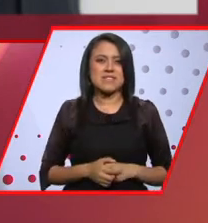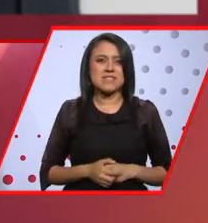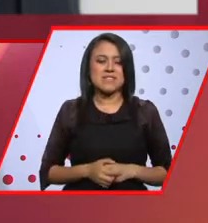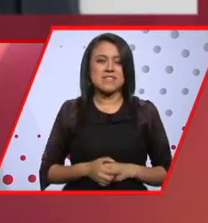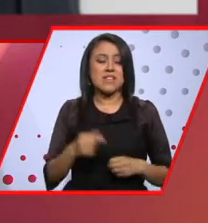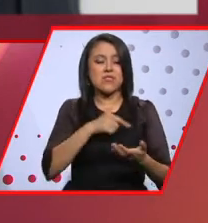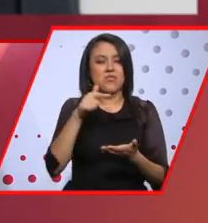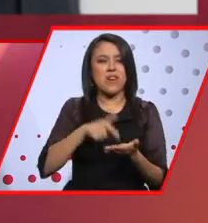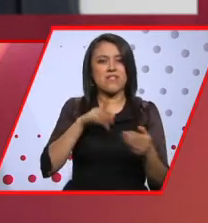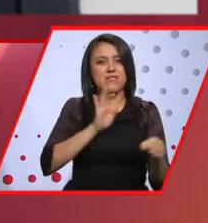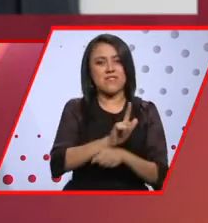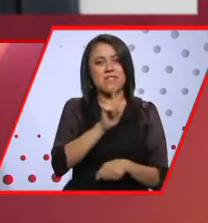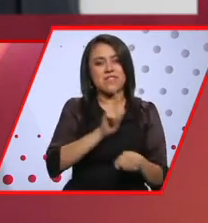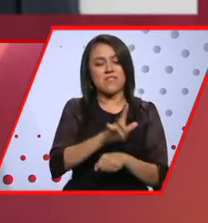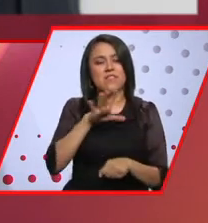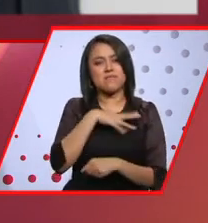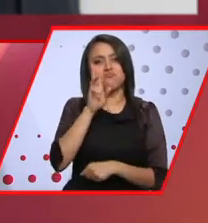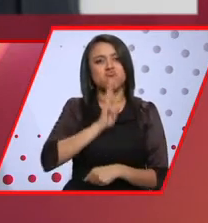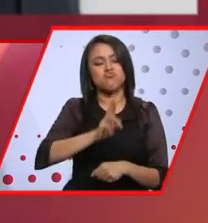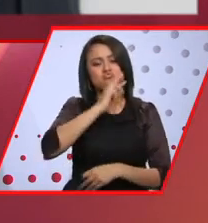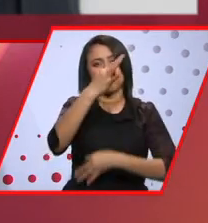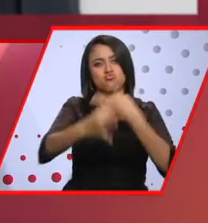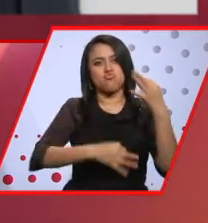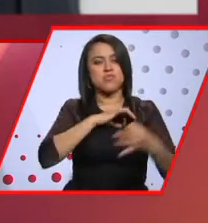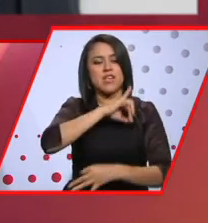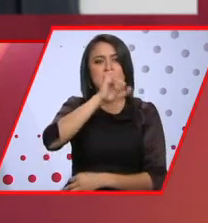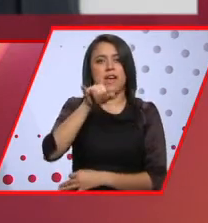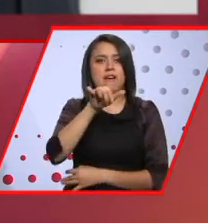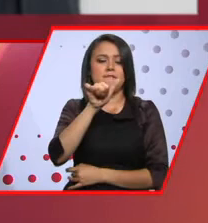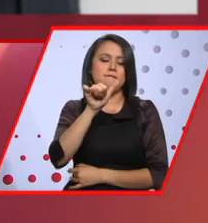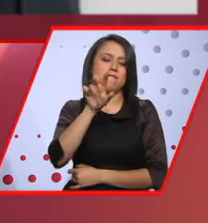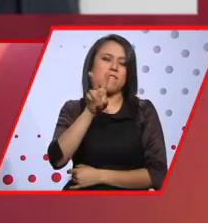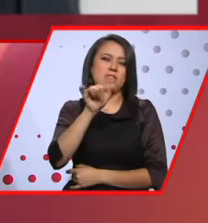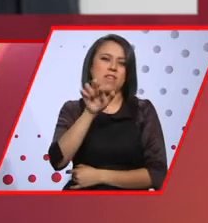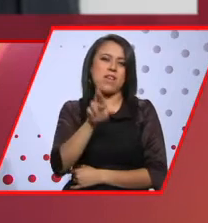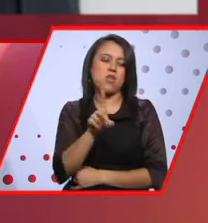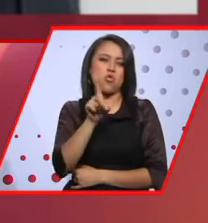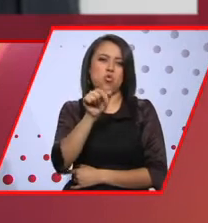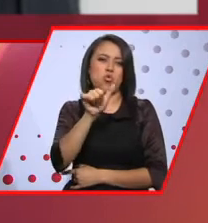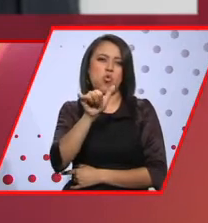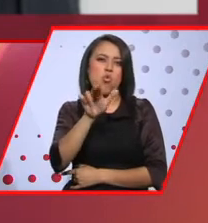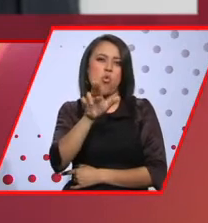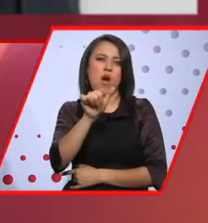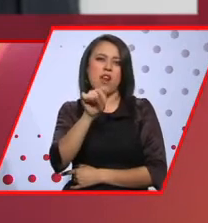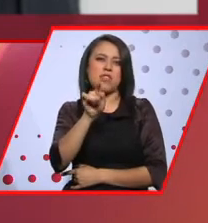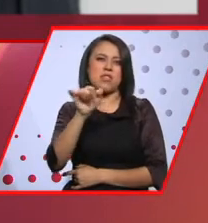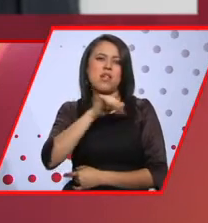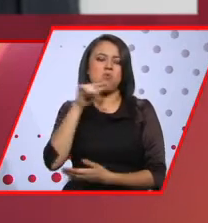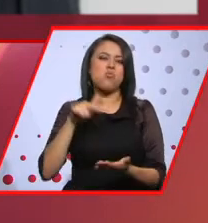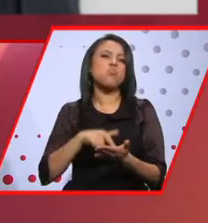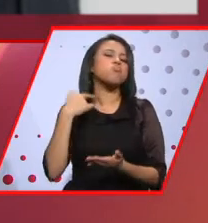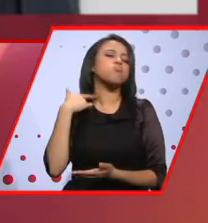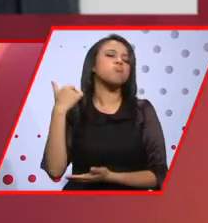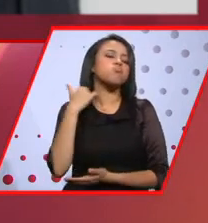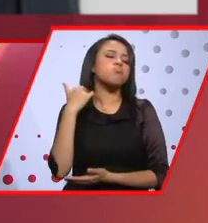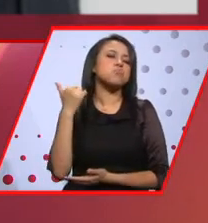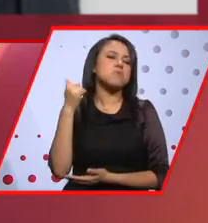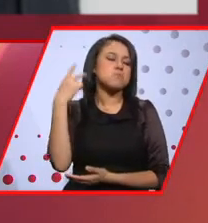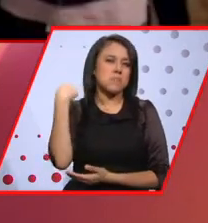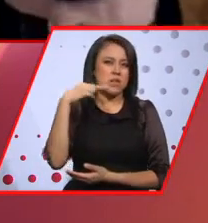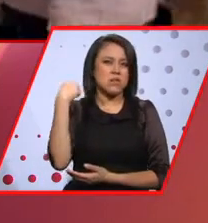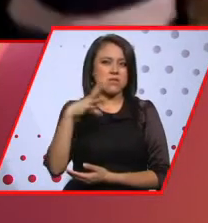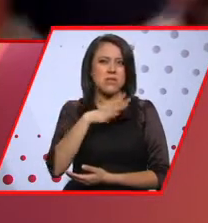en Guatemala, con la noticia de la captura de Javier Duarte, exgobernador de Veracruz, una captura que se registró